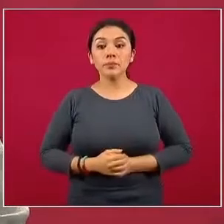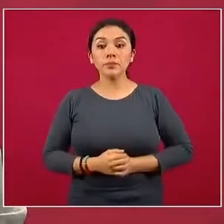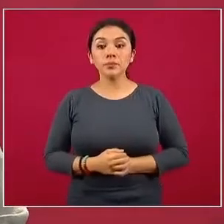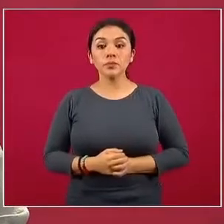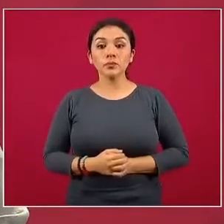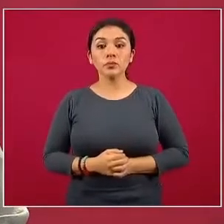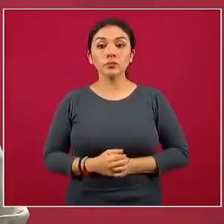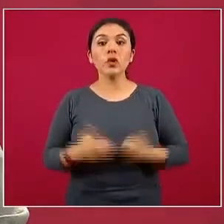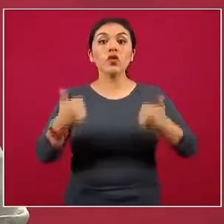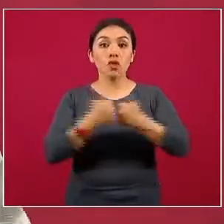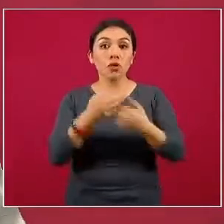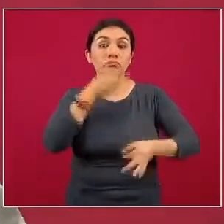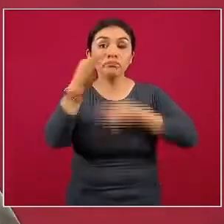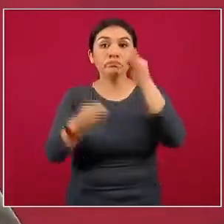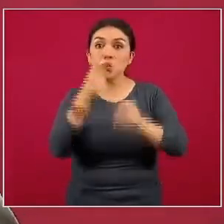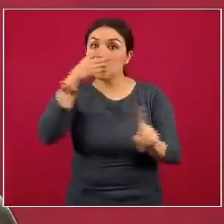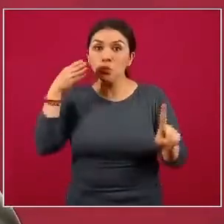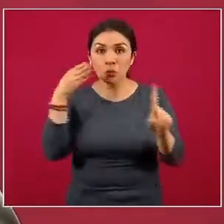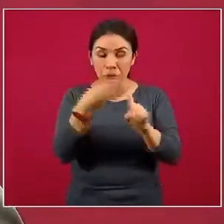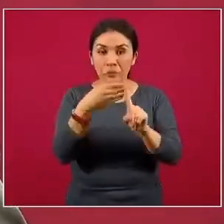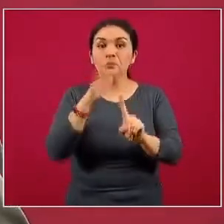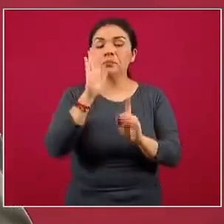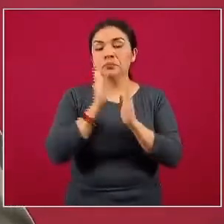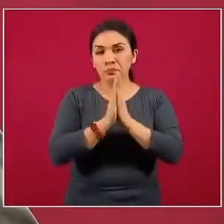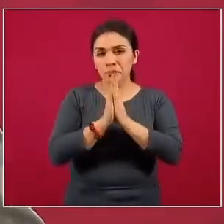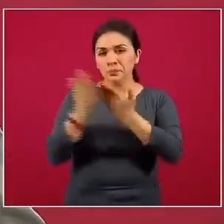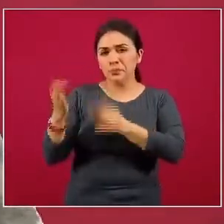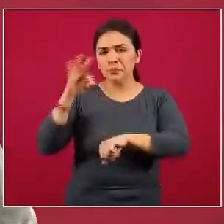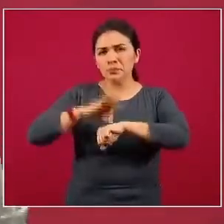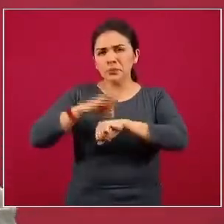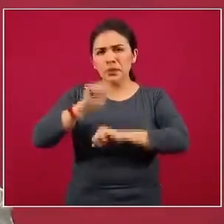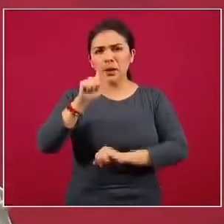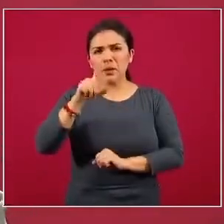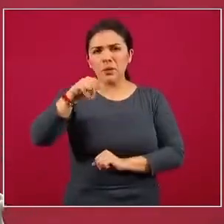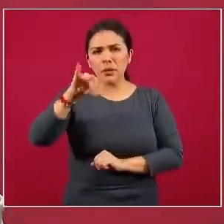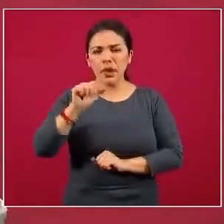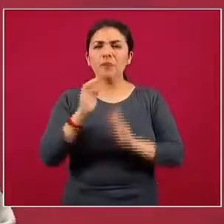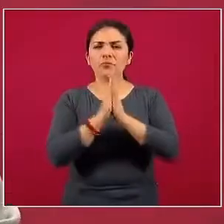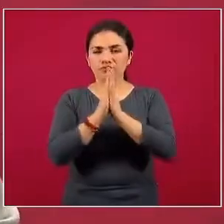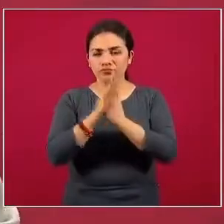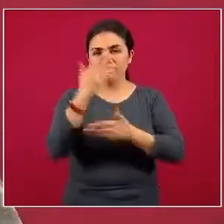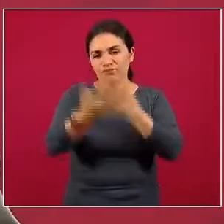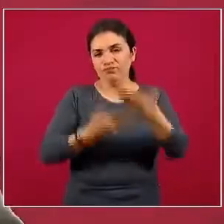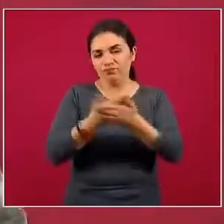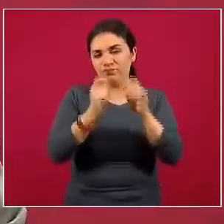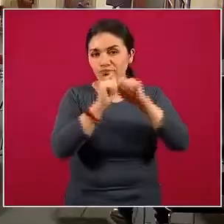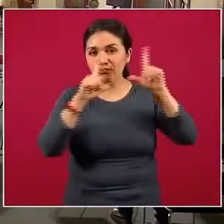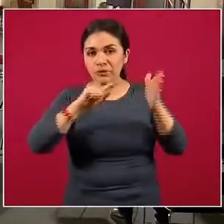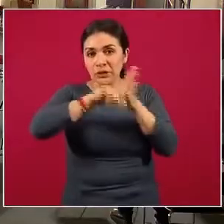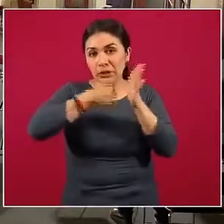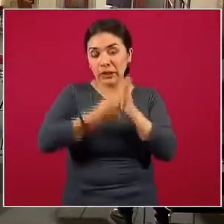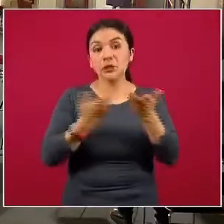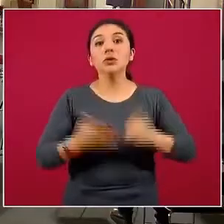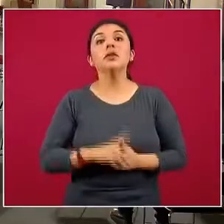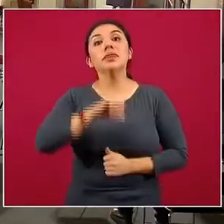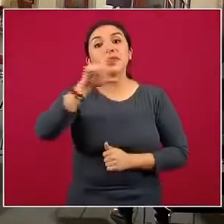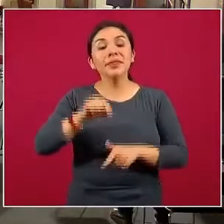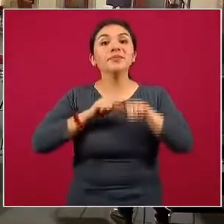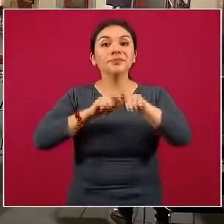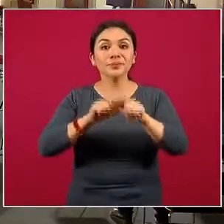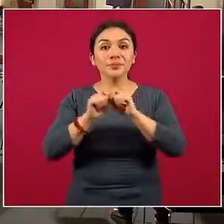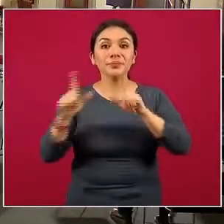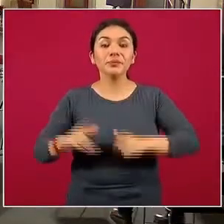y un anuncio específico. Entonces le pido al doctor Alomía si es tan amable de presentar el informe técnico y